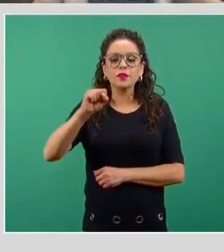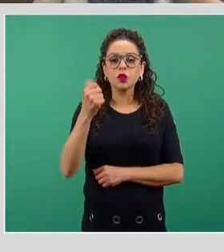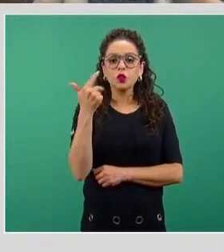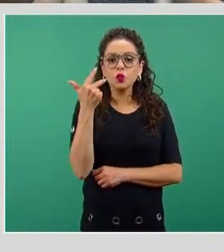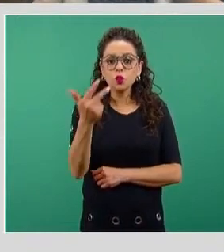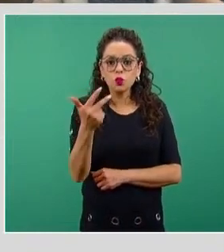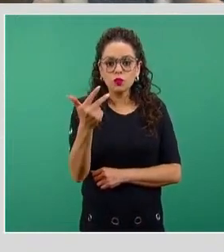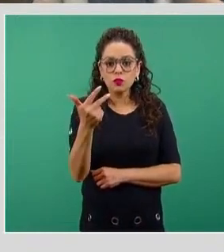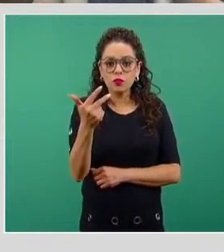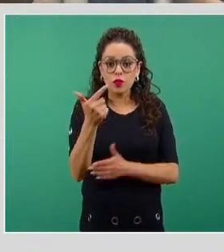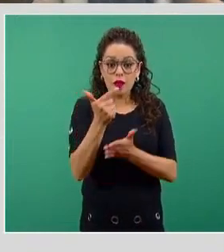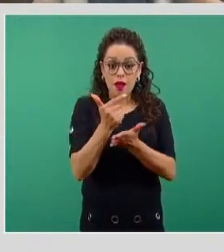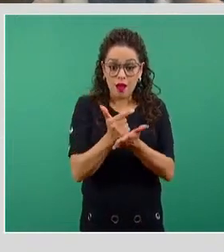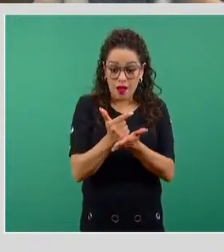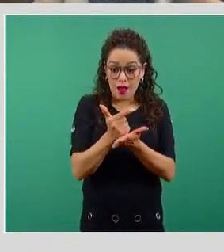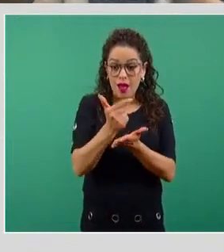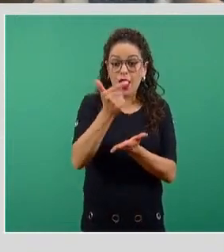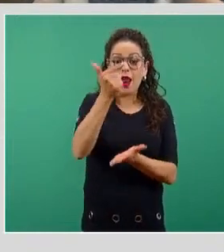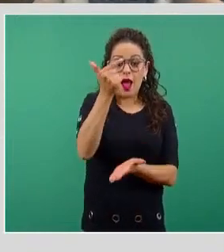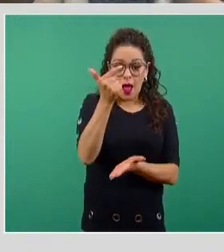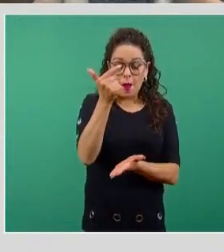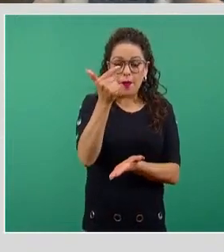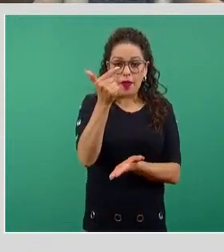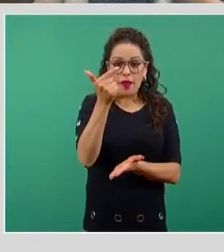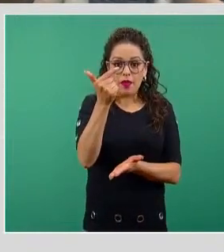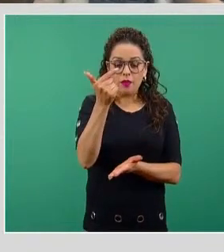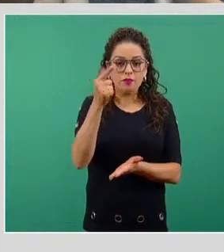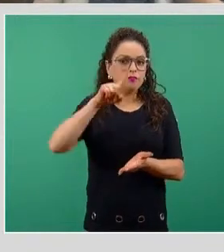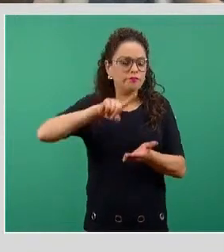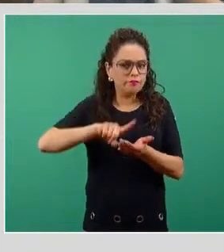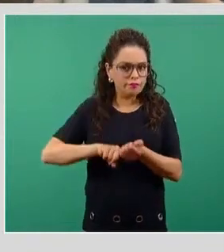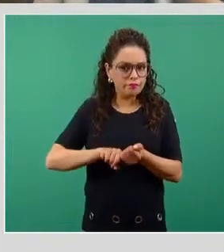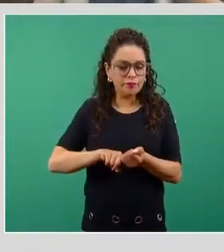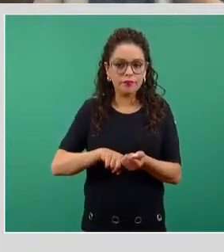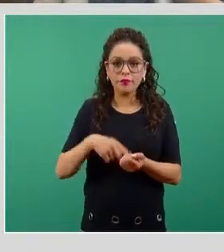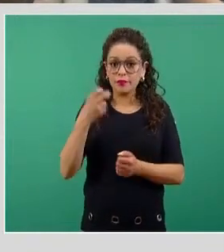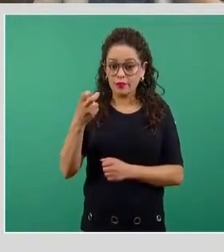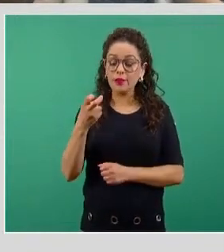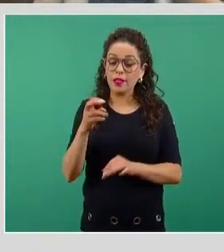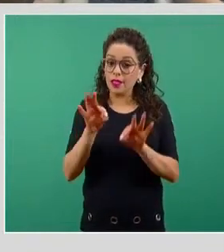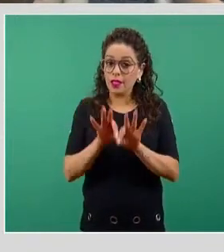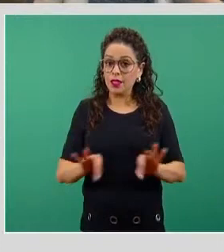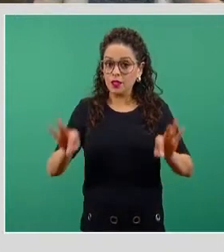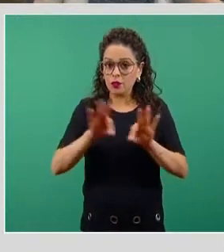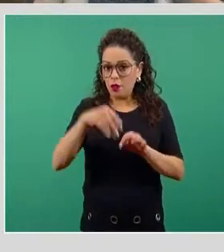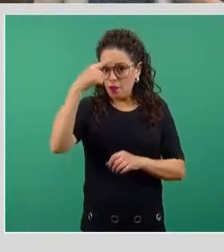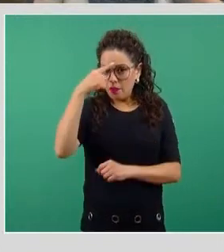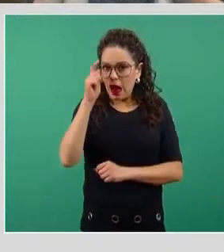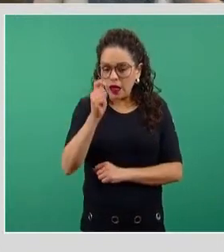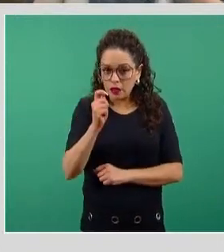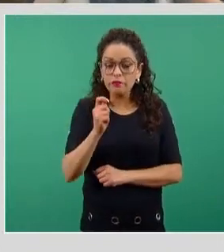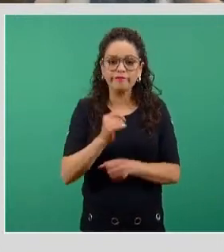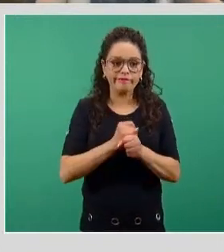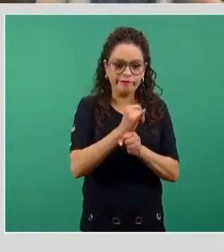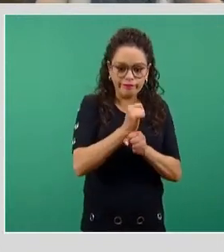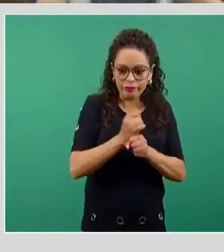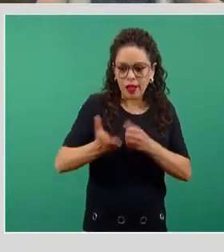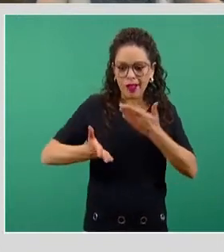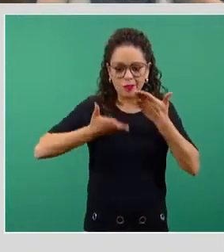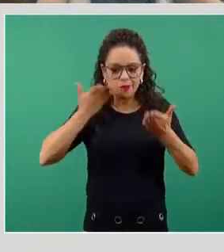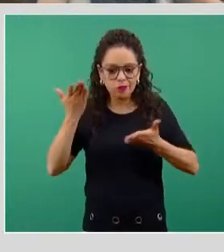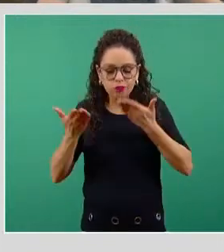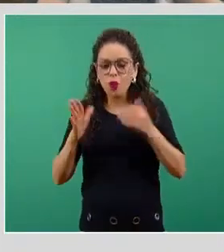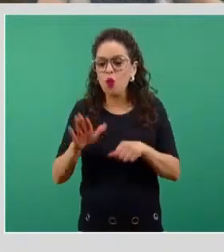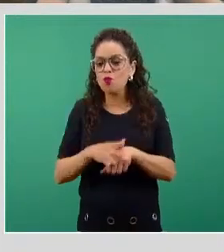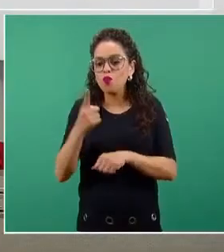ESAVIS graves, que serían los que representarían obviamente importancia para efectos de estudiar a este tipo de eventos,